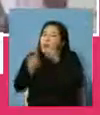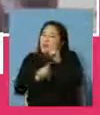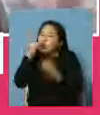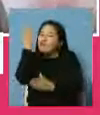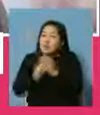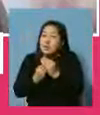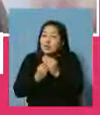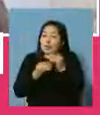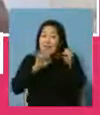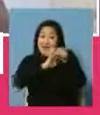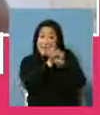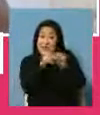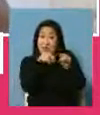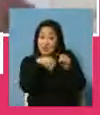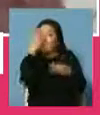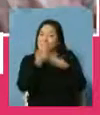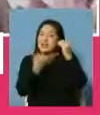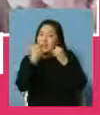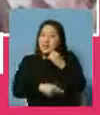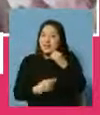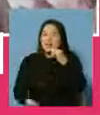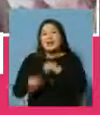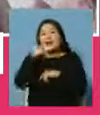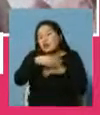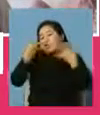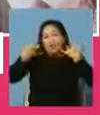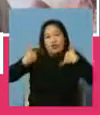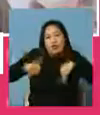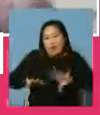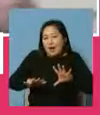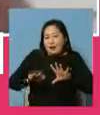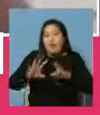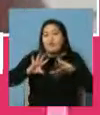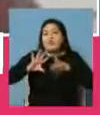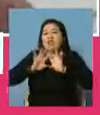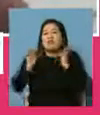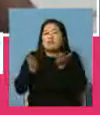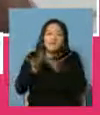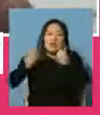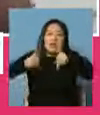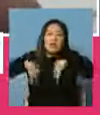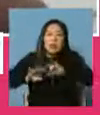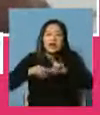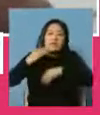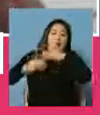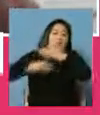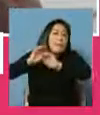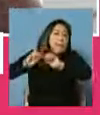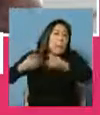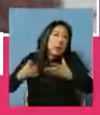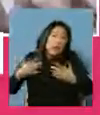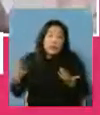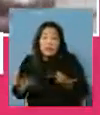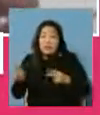son normales en las apariciones espontáneas en la naturaleza, que después van evolucionando y van mejorando, digamos,